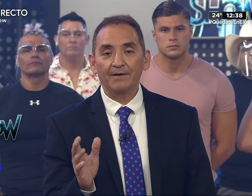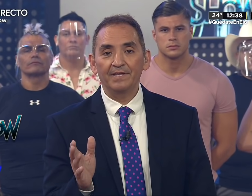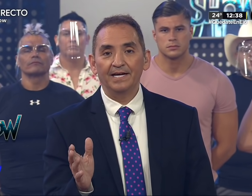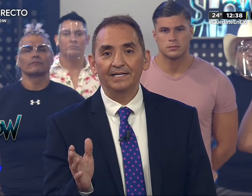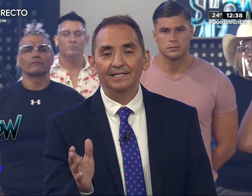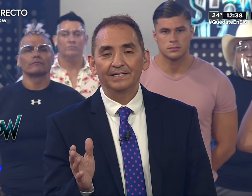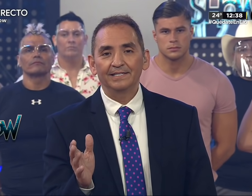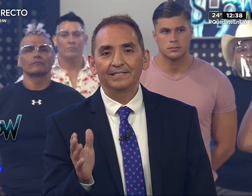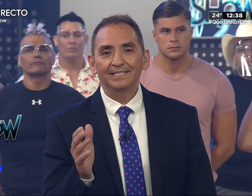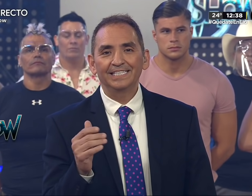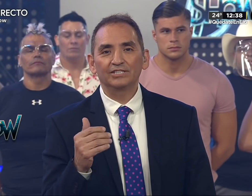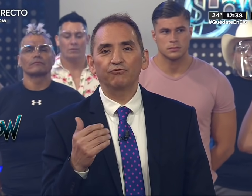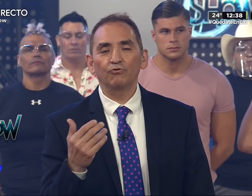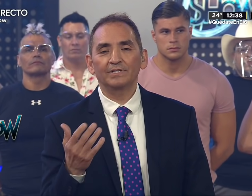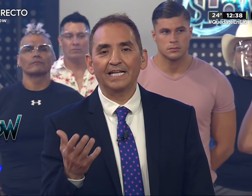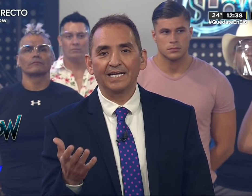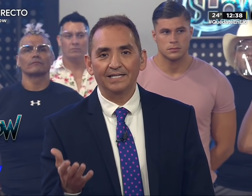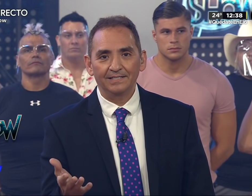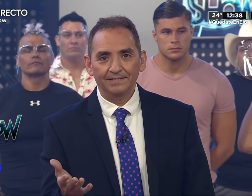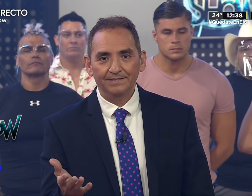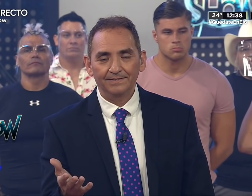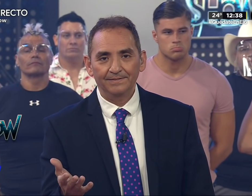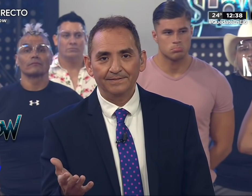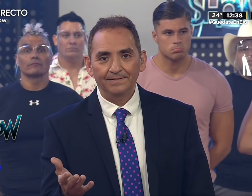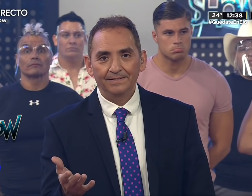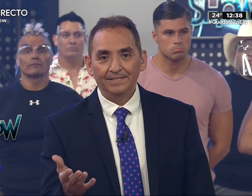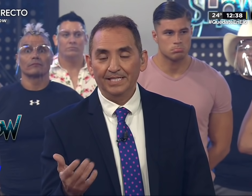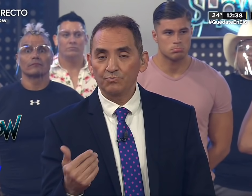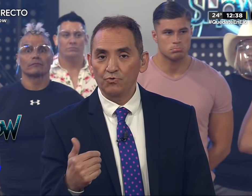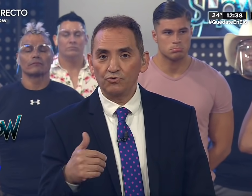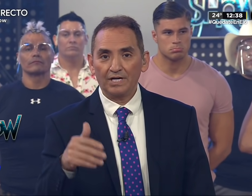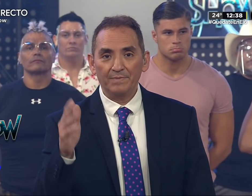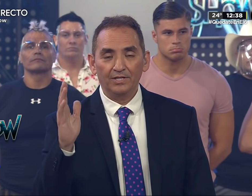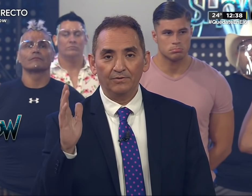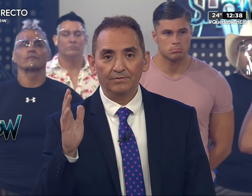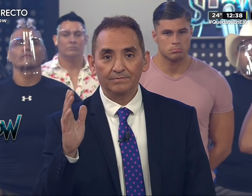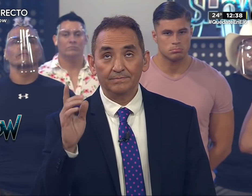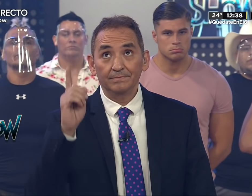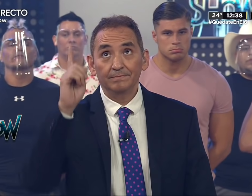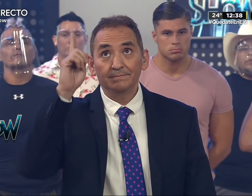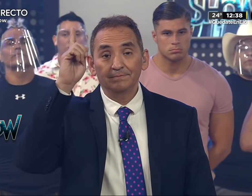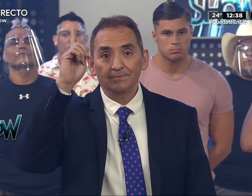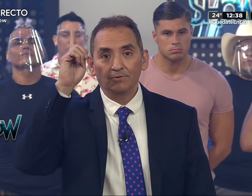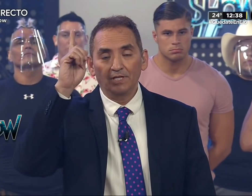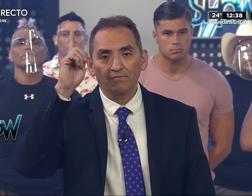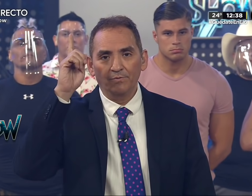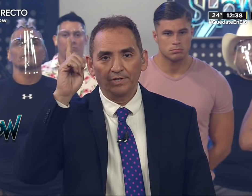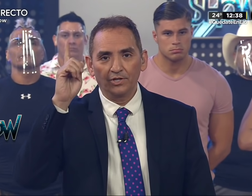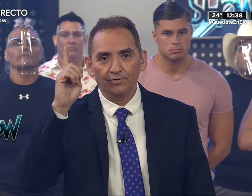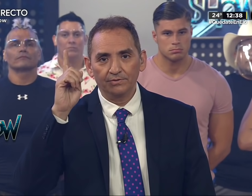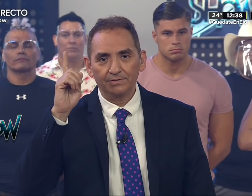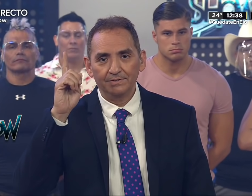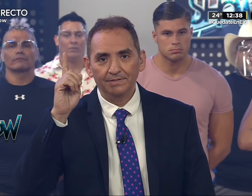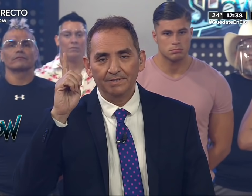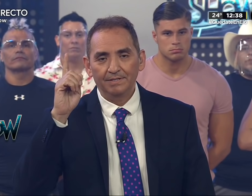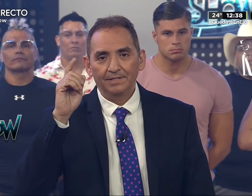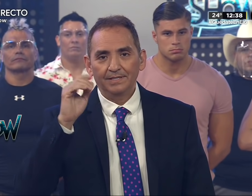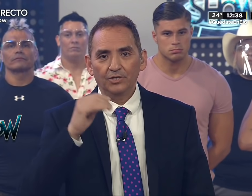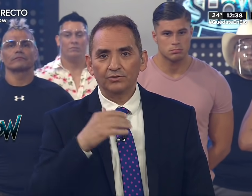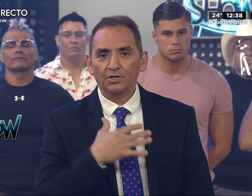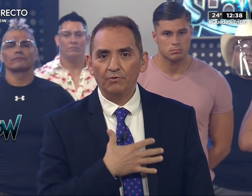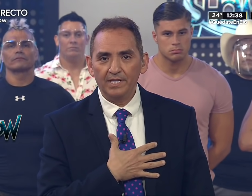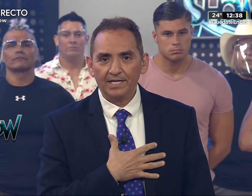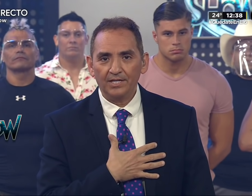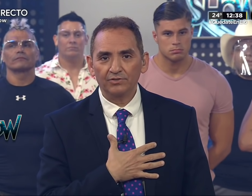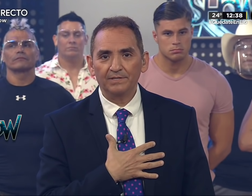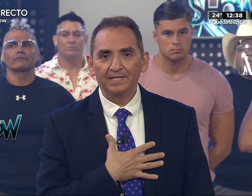Aprende de la vida, disfrútala. Tienes mucho camino con el favor de Dios. Que